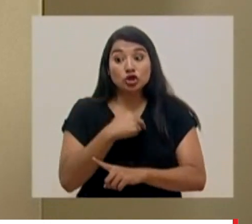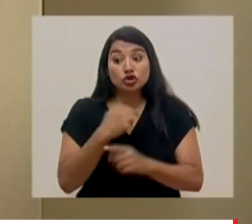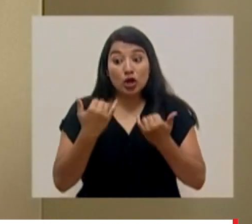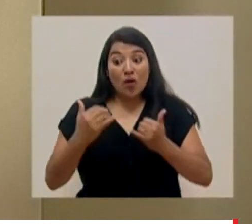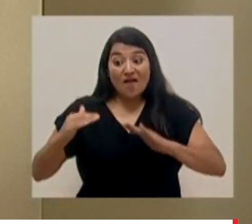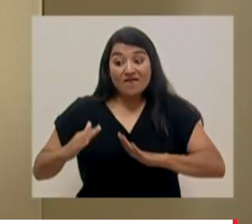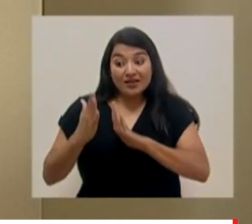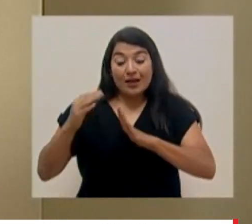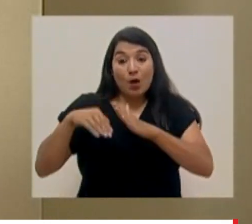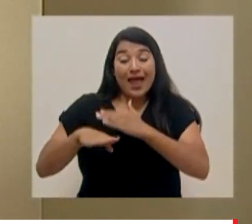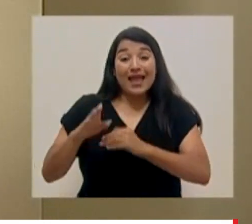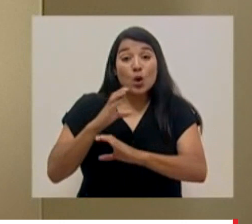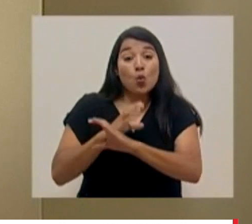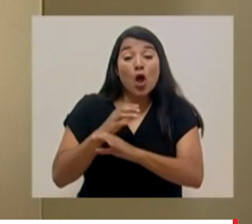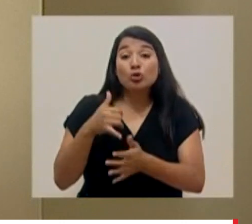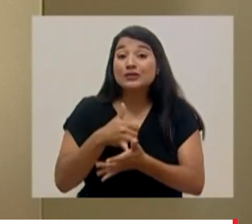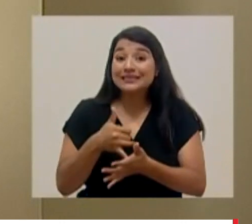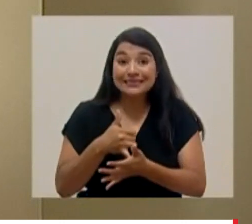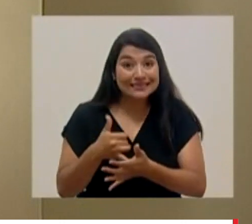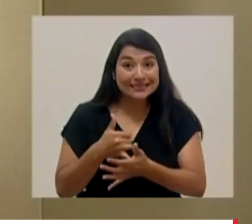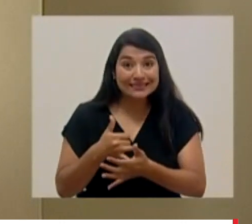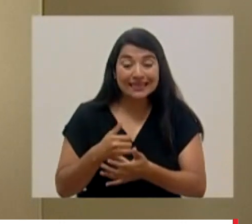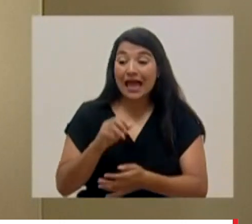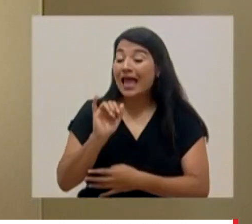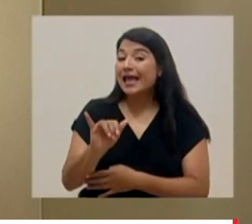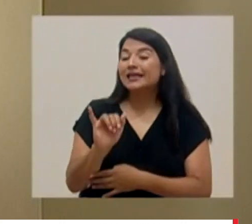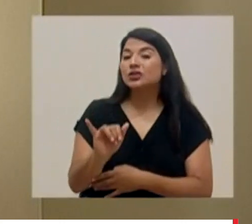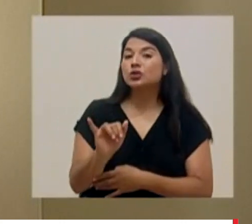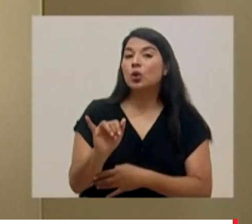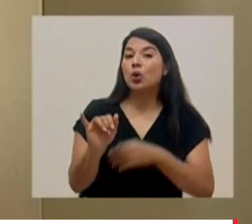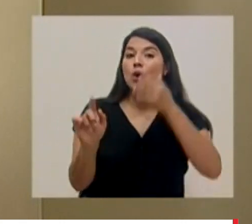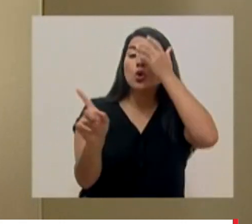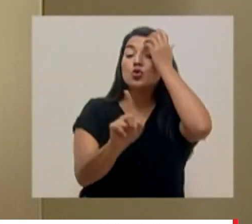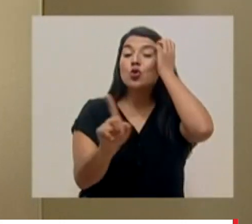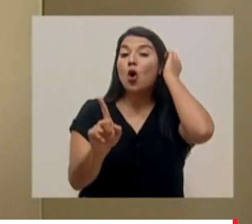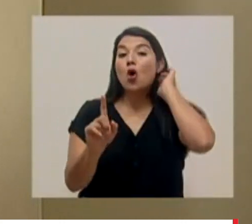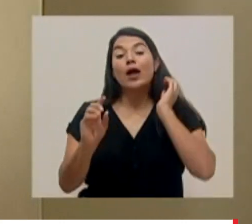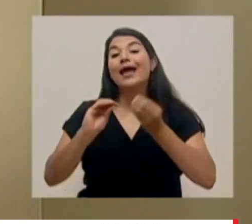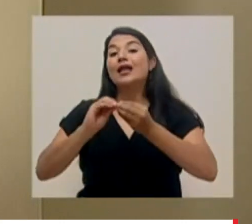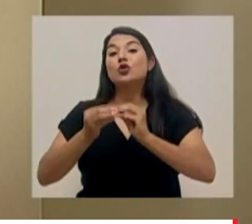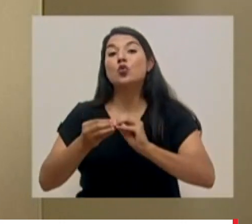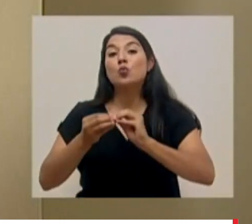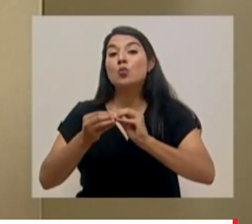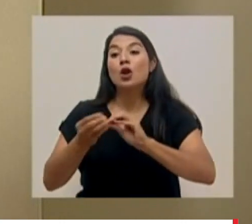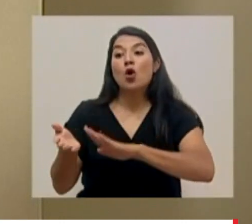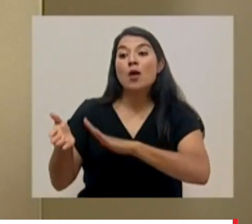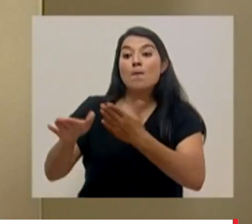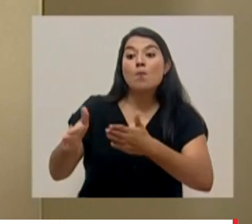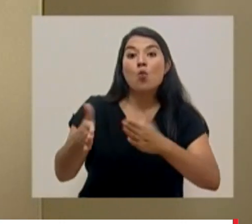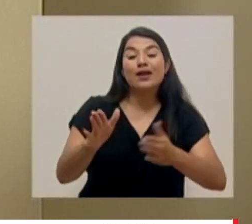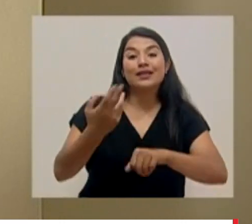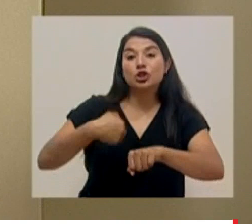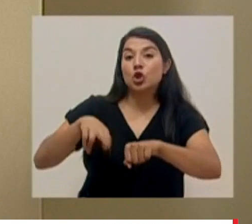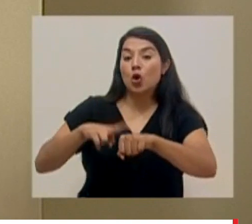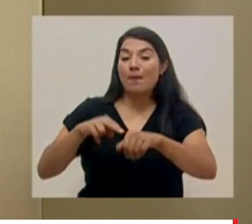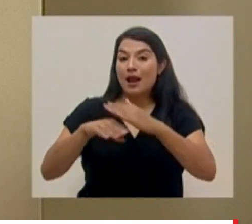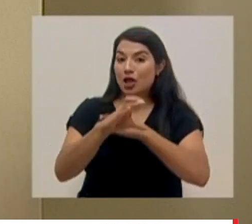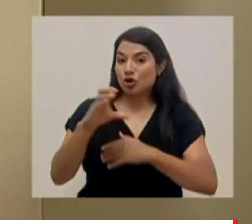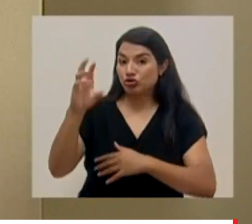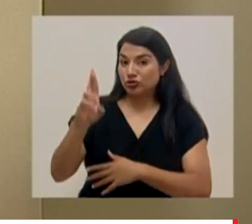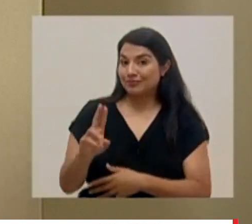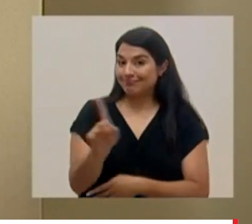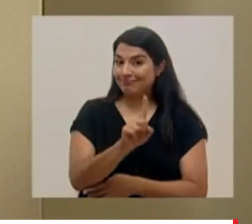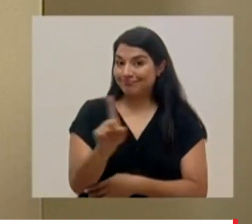unidades de cuidados intensivos no es la mortalidad normal de Costa Rica. Han